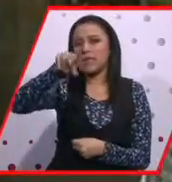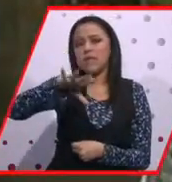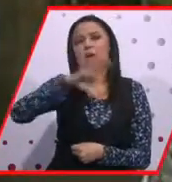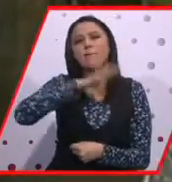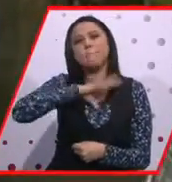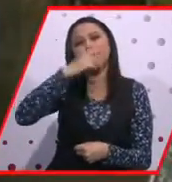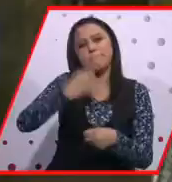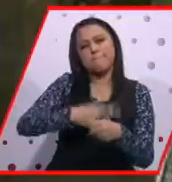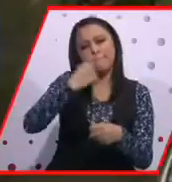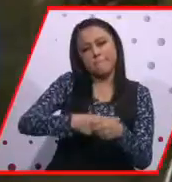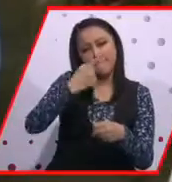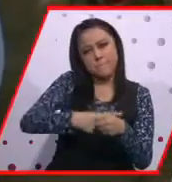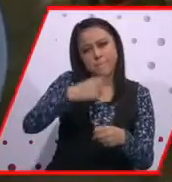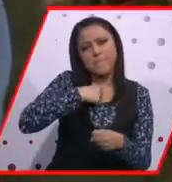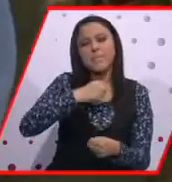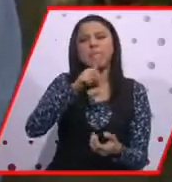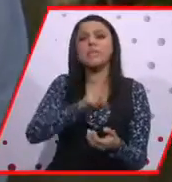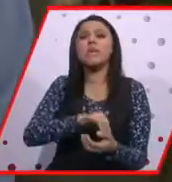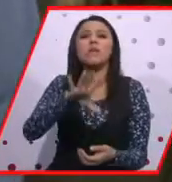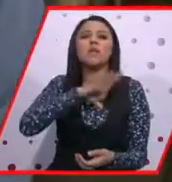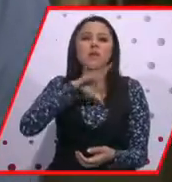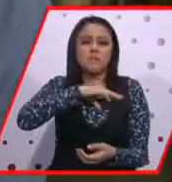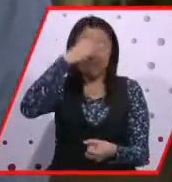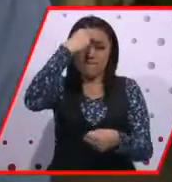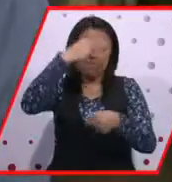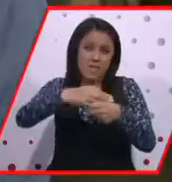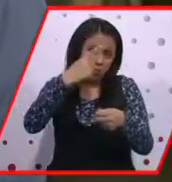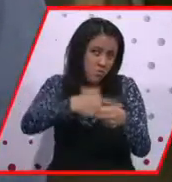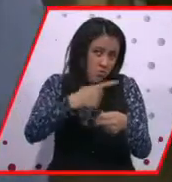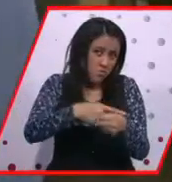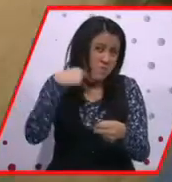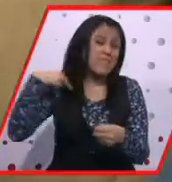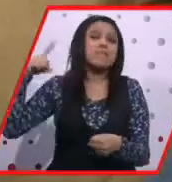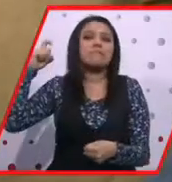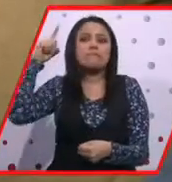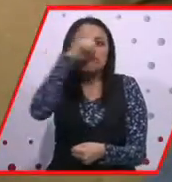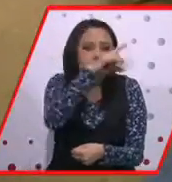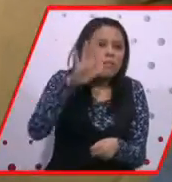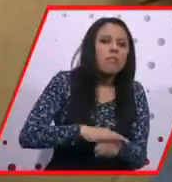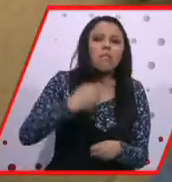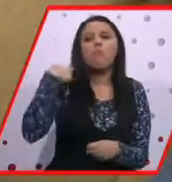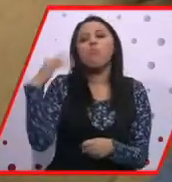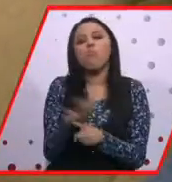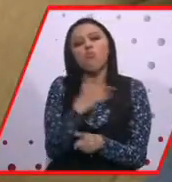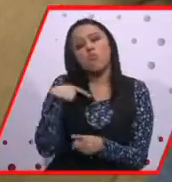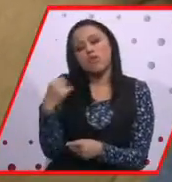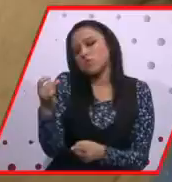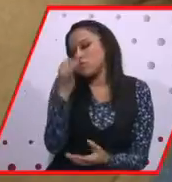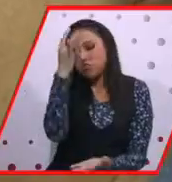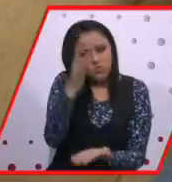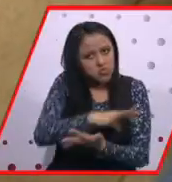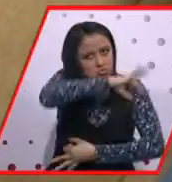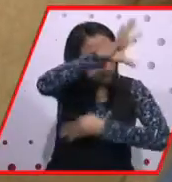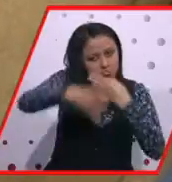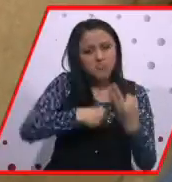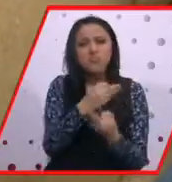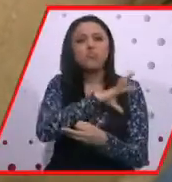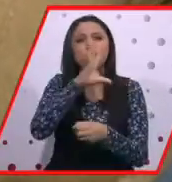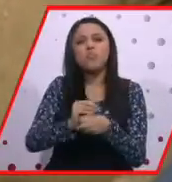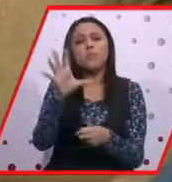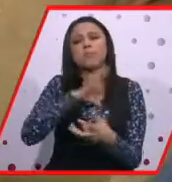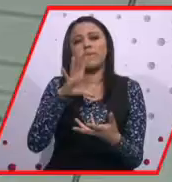mentales. La condición de Martín ha sido todo un reto para esta mujer, pues ha dado todo de ella. Sin embargo, los esfuerzos no han